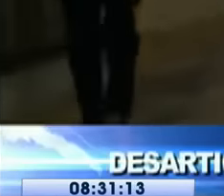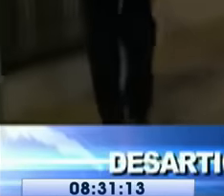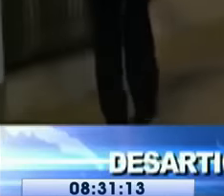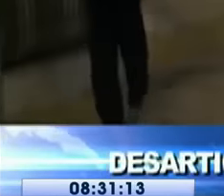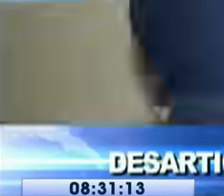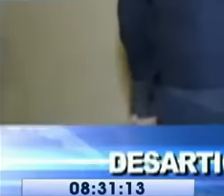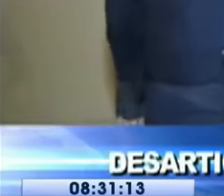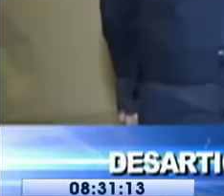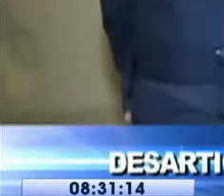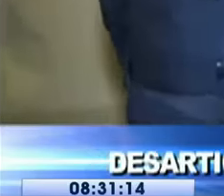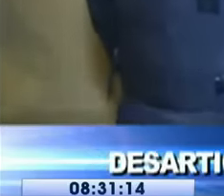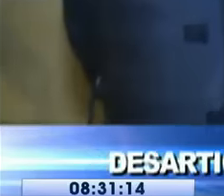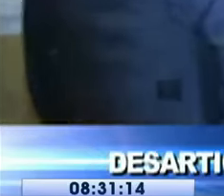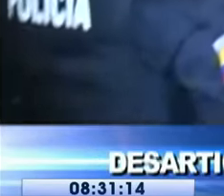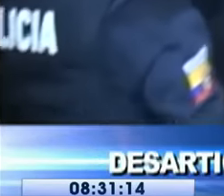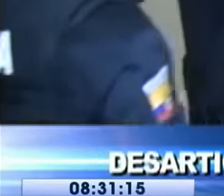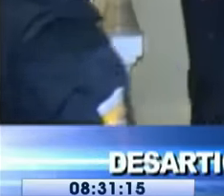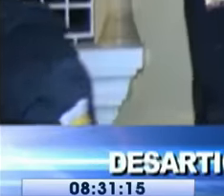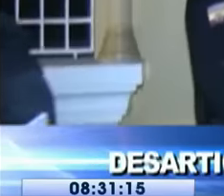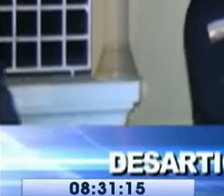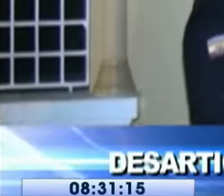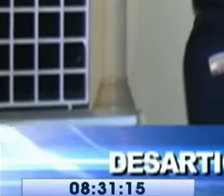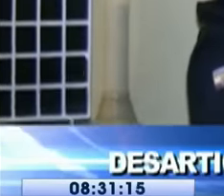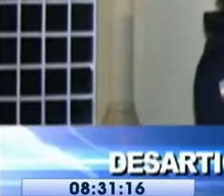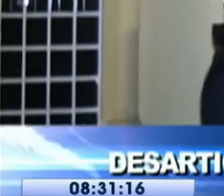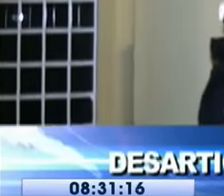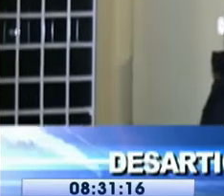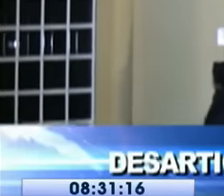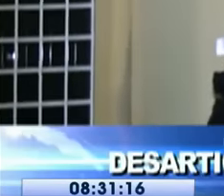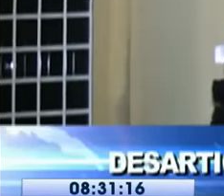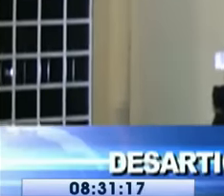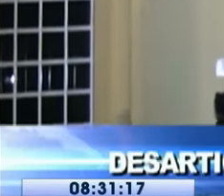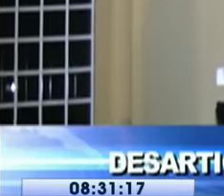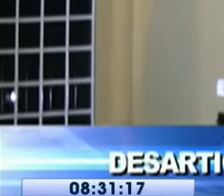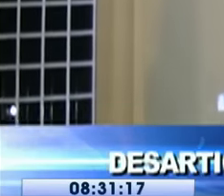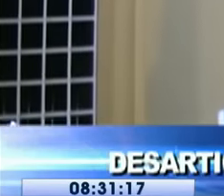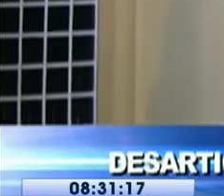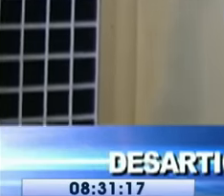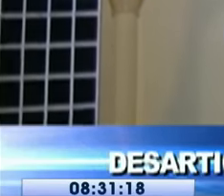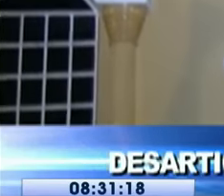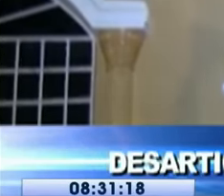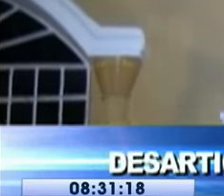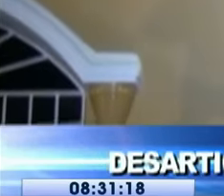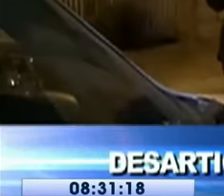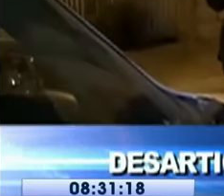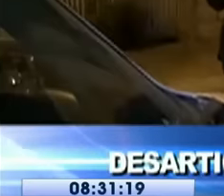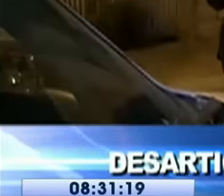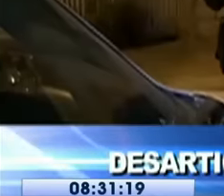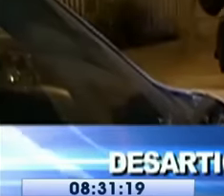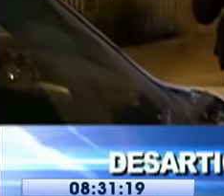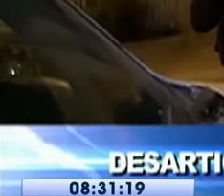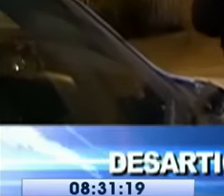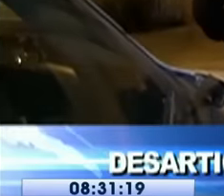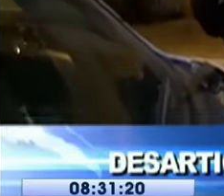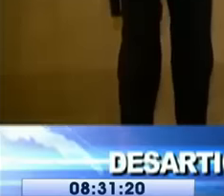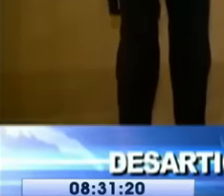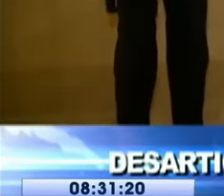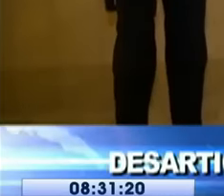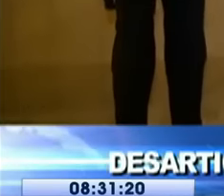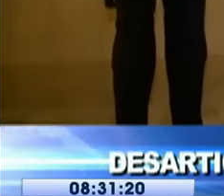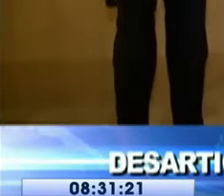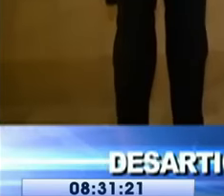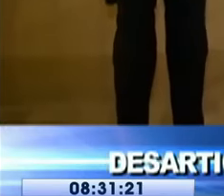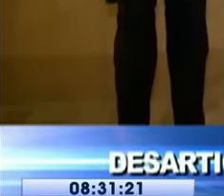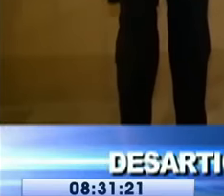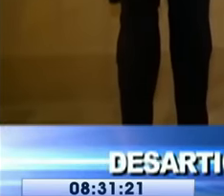Más adelante, policía desarticuló una presunta banda que se dedicaba a la pornografía infantil en Machala, provincia de El